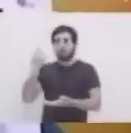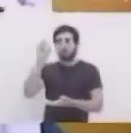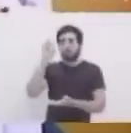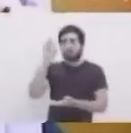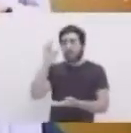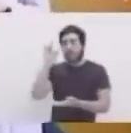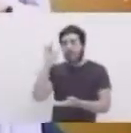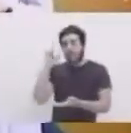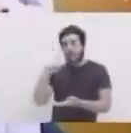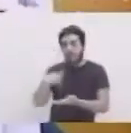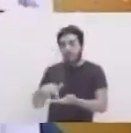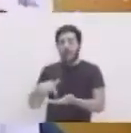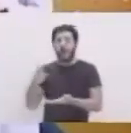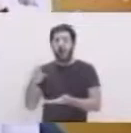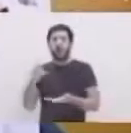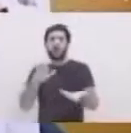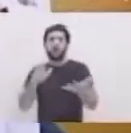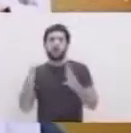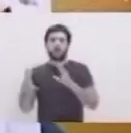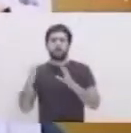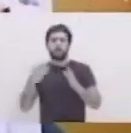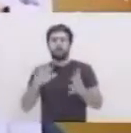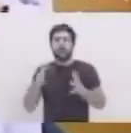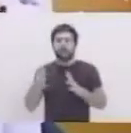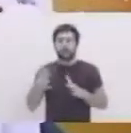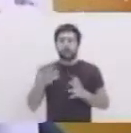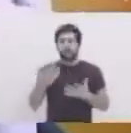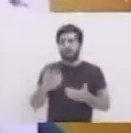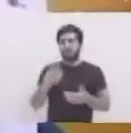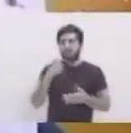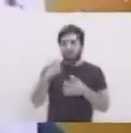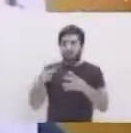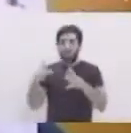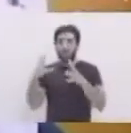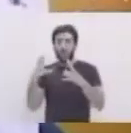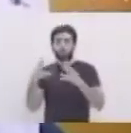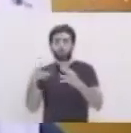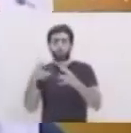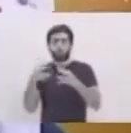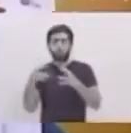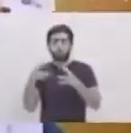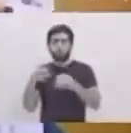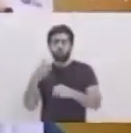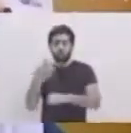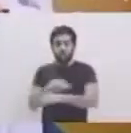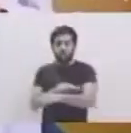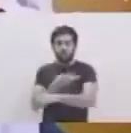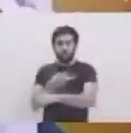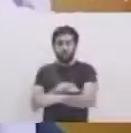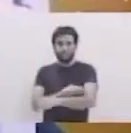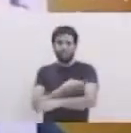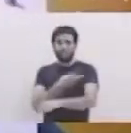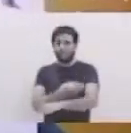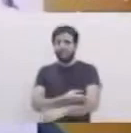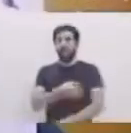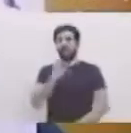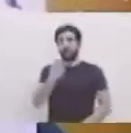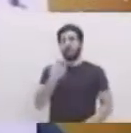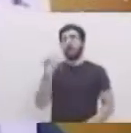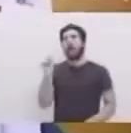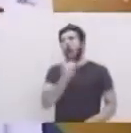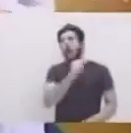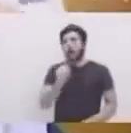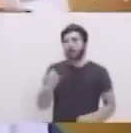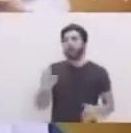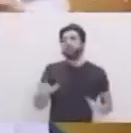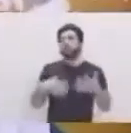blanco, y parecía una ovejita de algodón. Por eso es que la canción trata así,